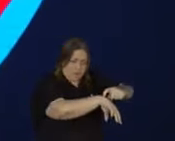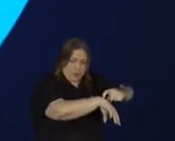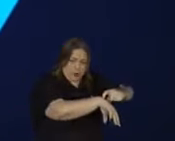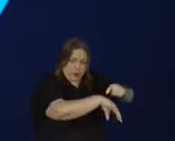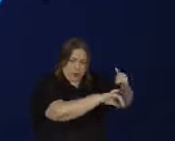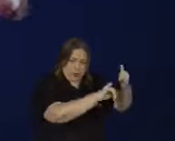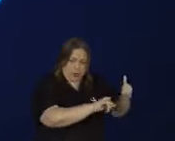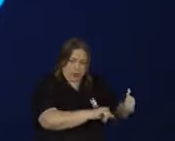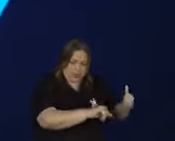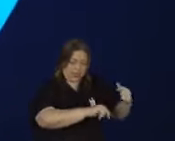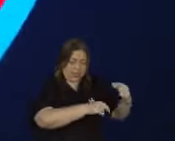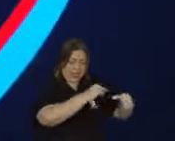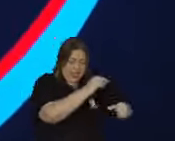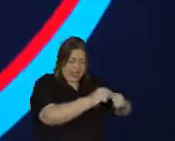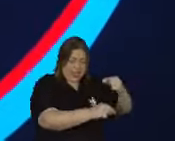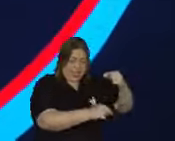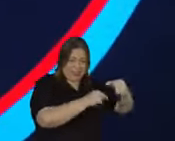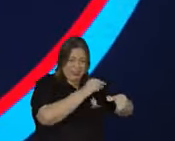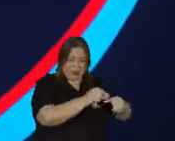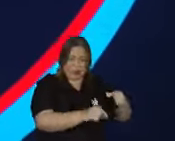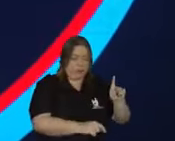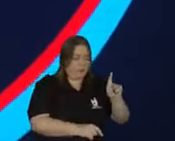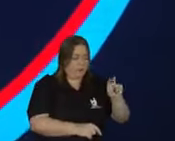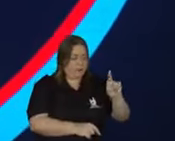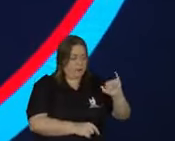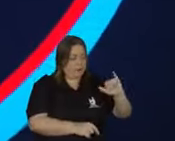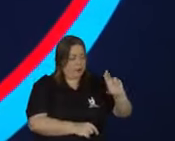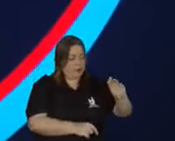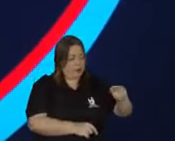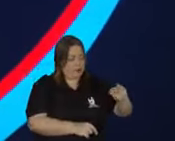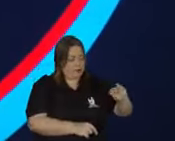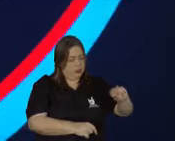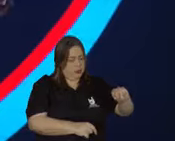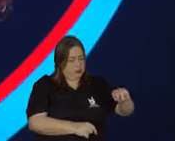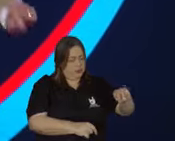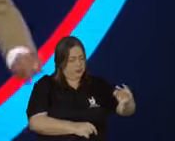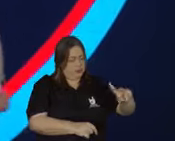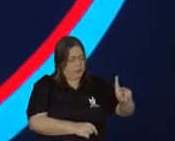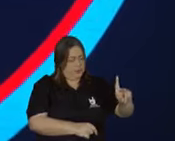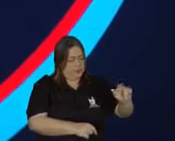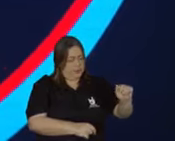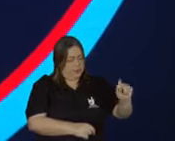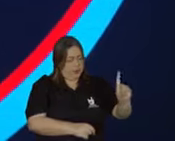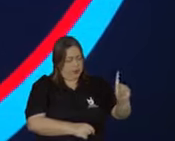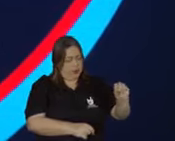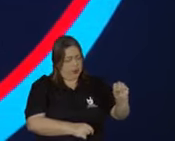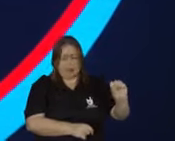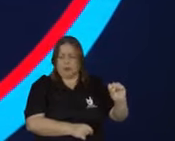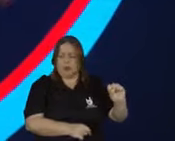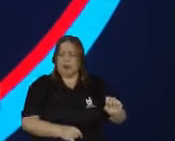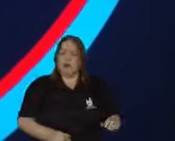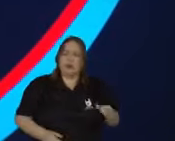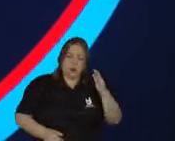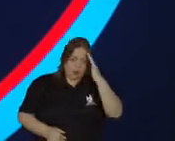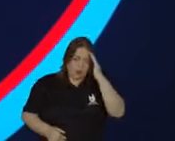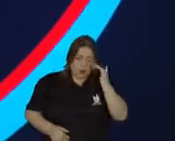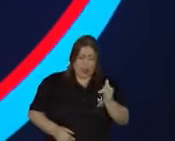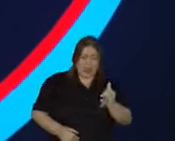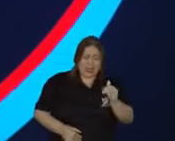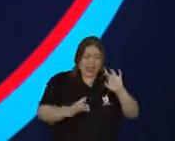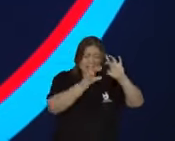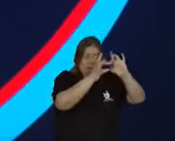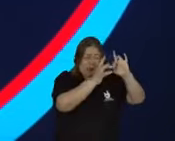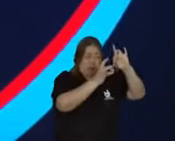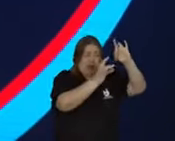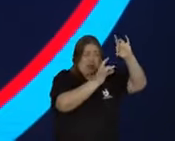de esta generación, en cada momento y etapa de este siglo, contra huestes espirituales